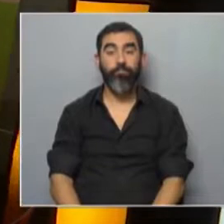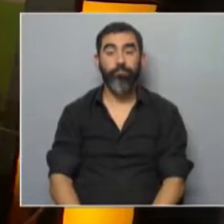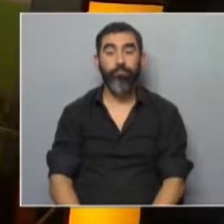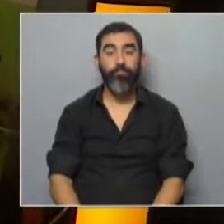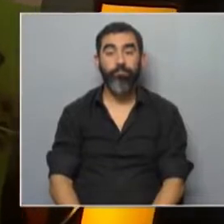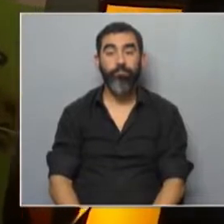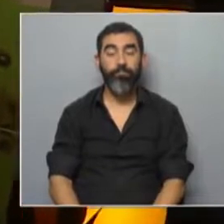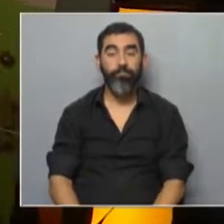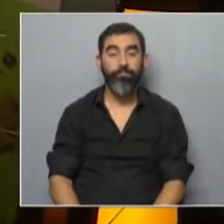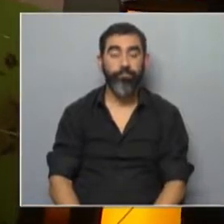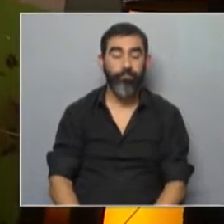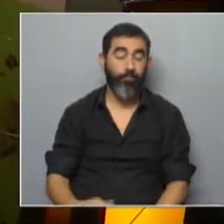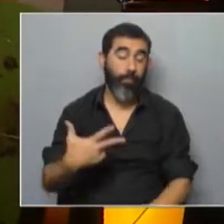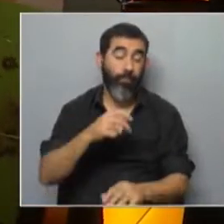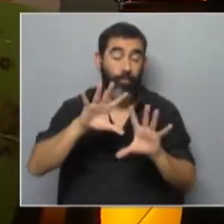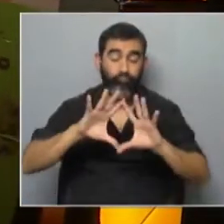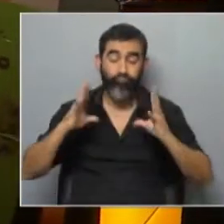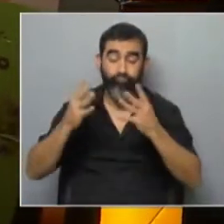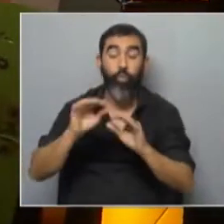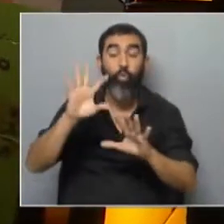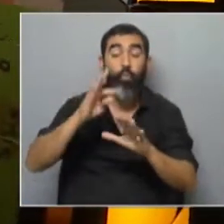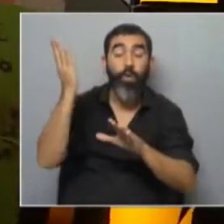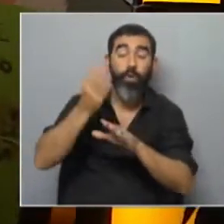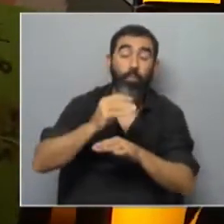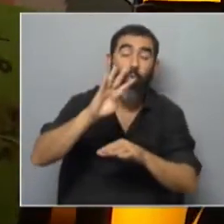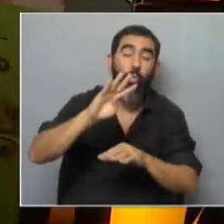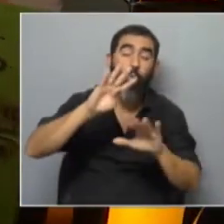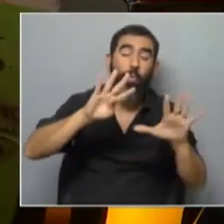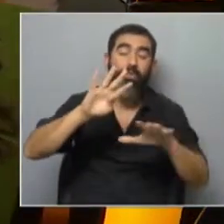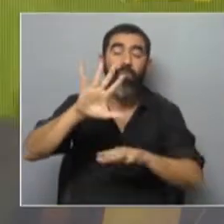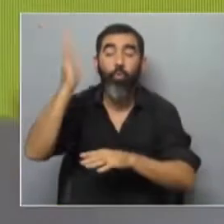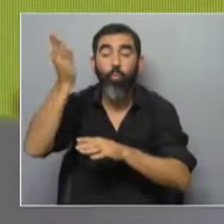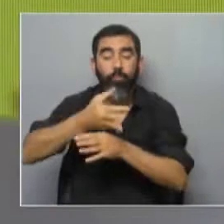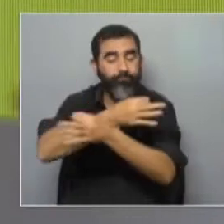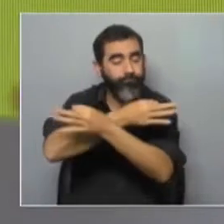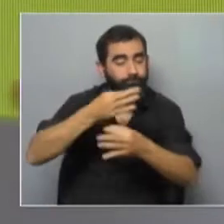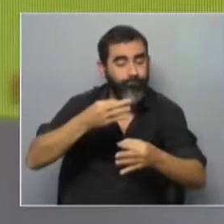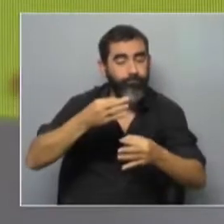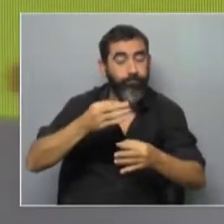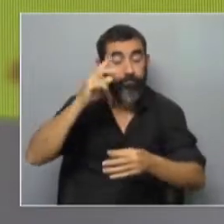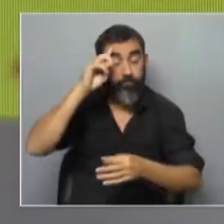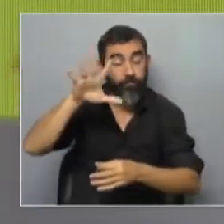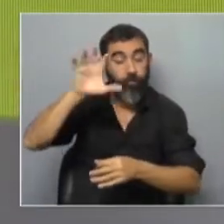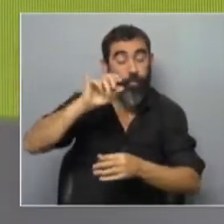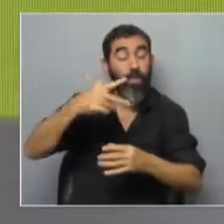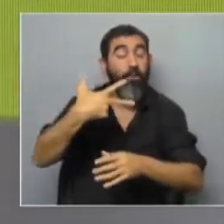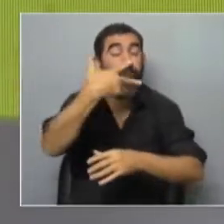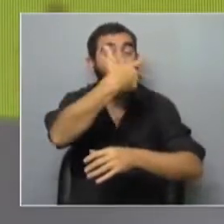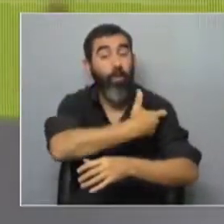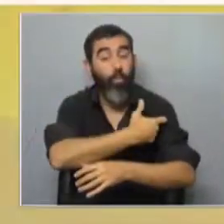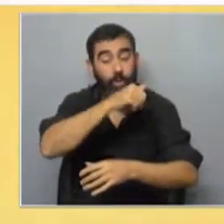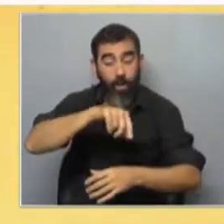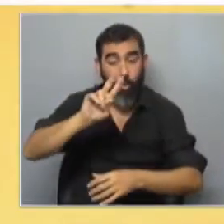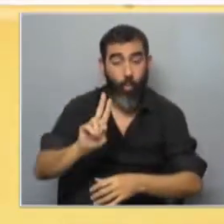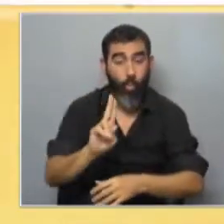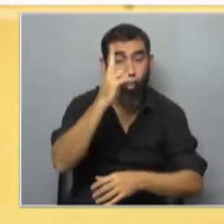Famoso efecto rebaño. Exacto, más del 90 o 95% para que sea realmente efectivo. Recordemos que el esquema de vacunación que existe en